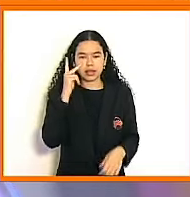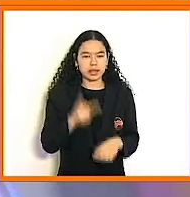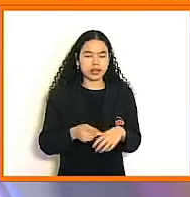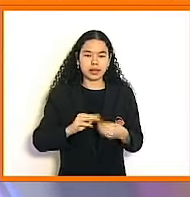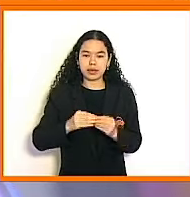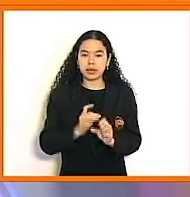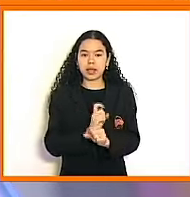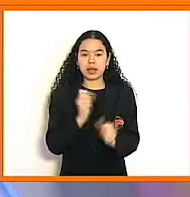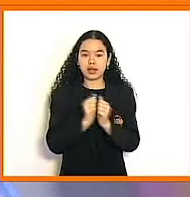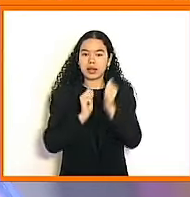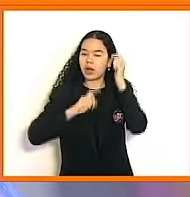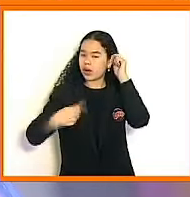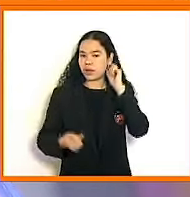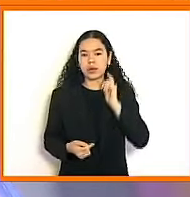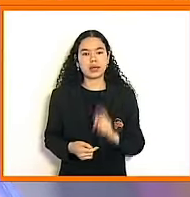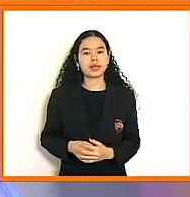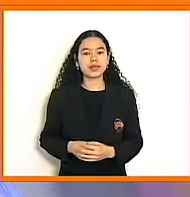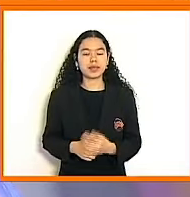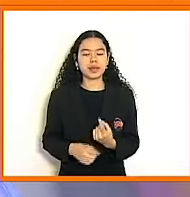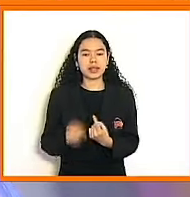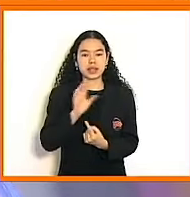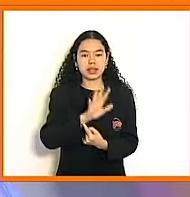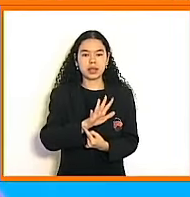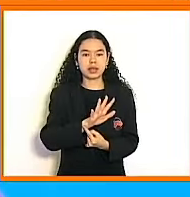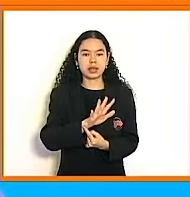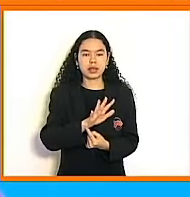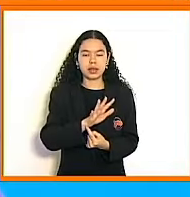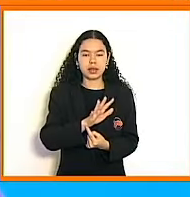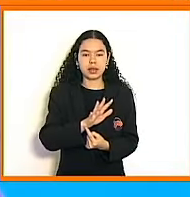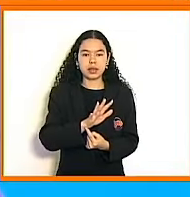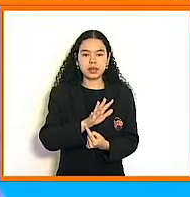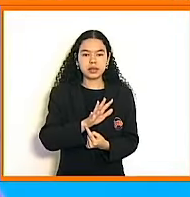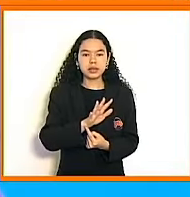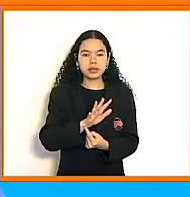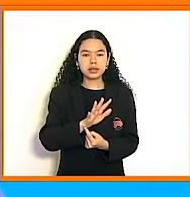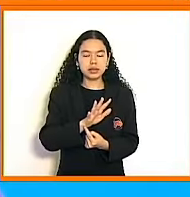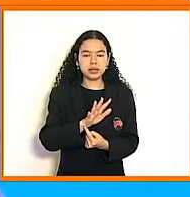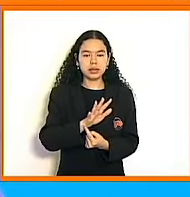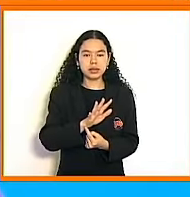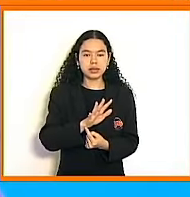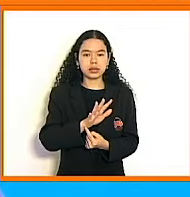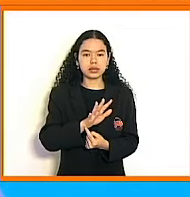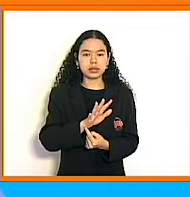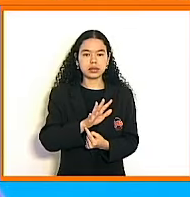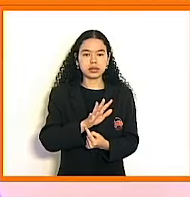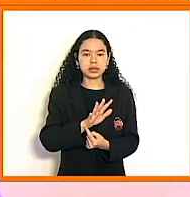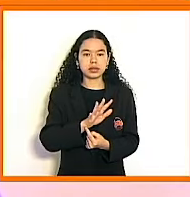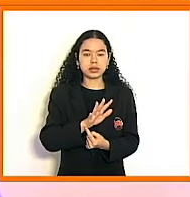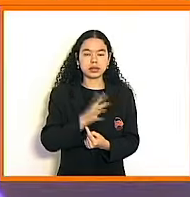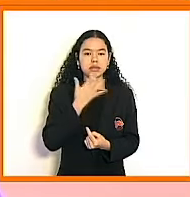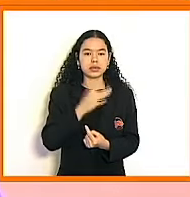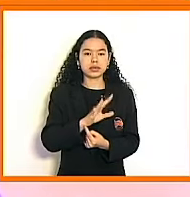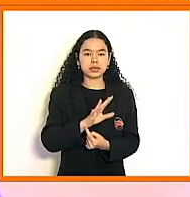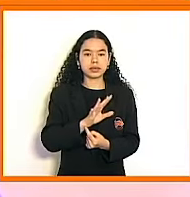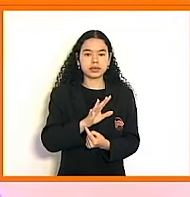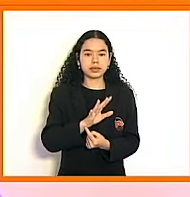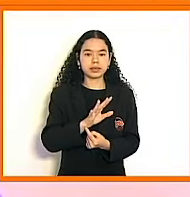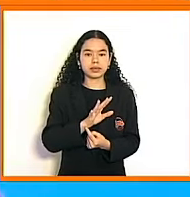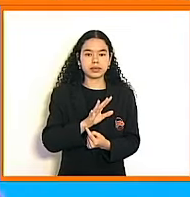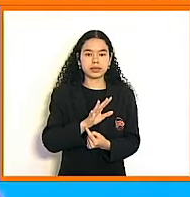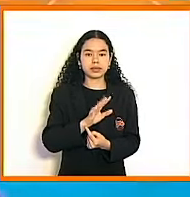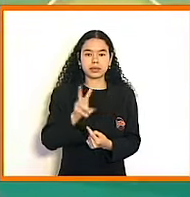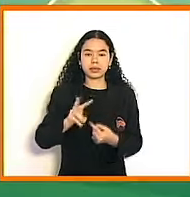junto a Diaria, y este es el 5. Si eres jugador de la línea del 5, tu segundo dígito es suerte. Porque este